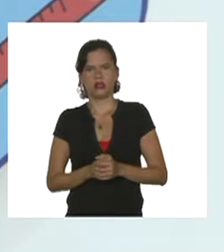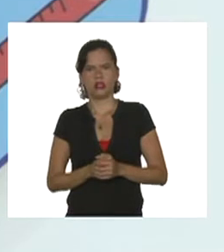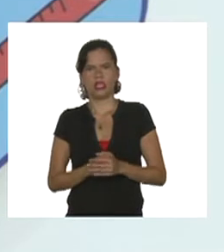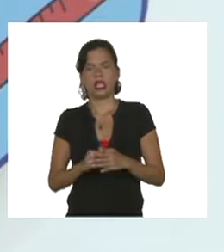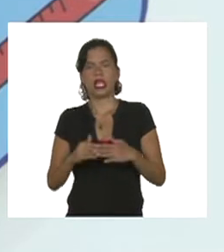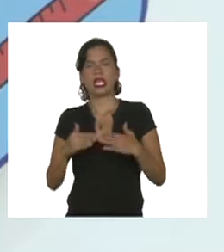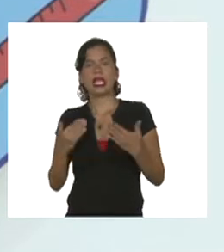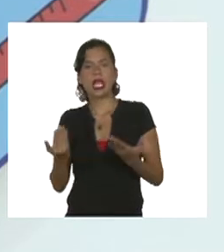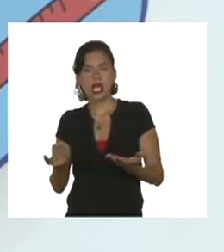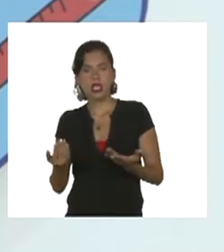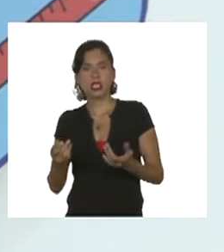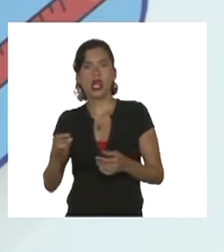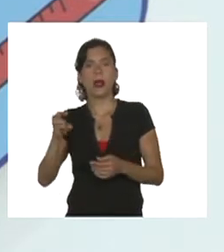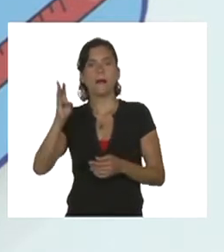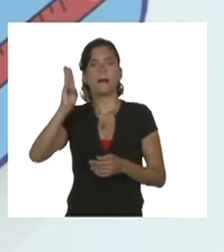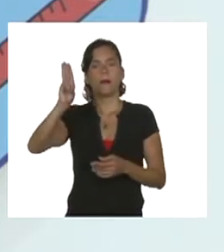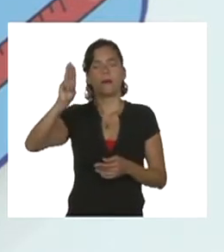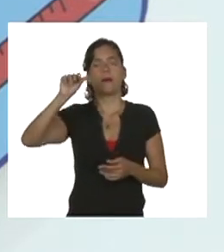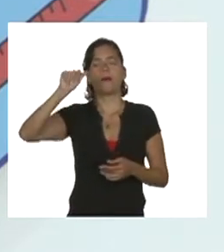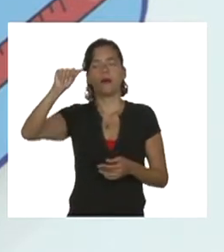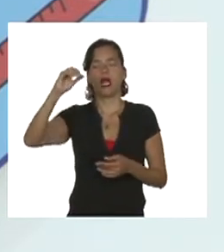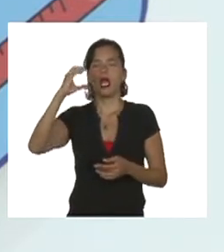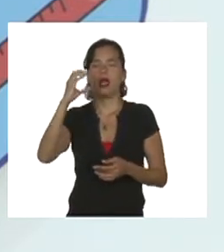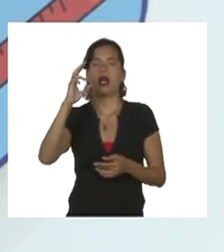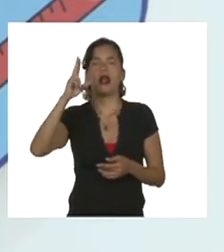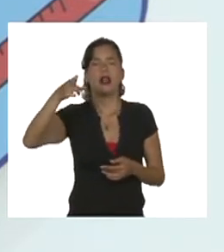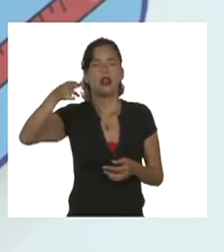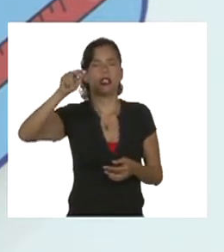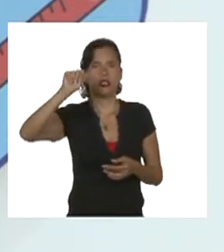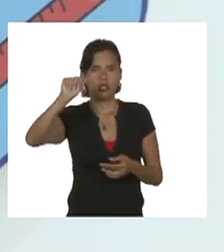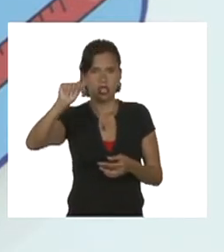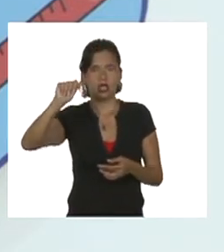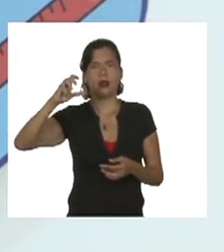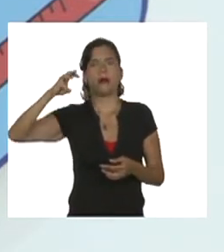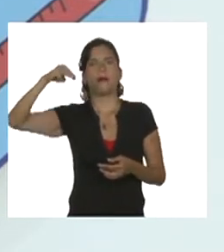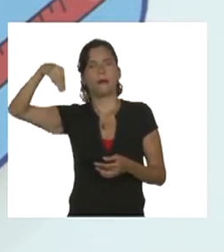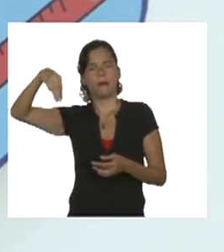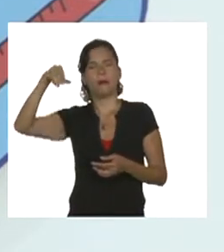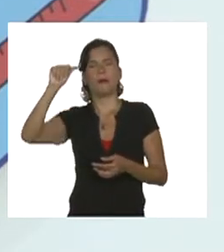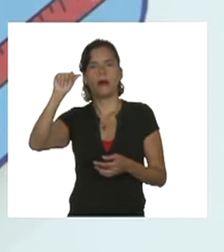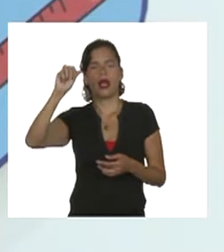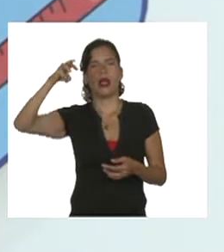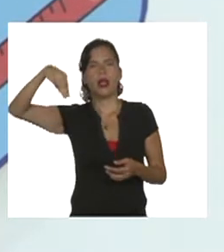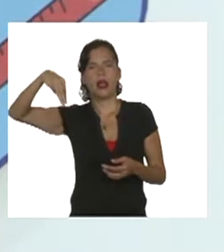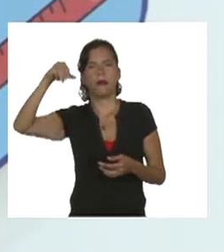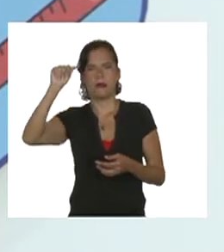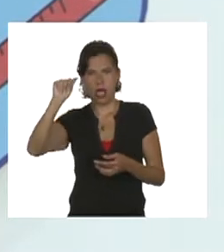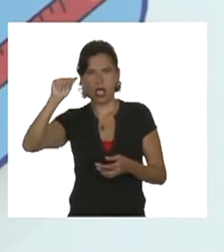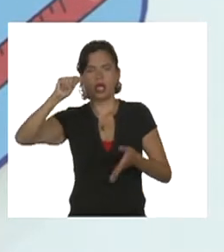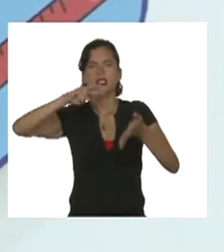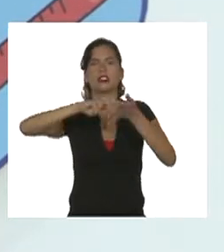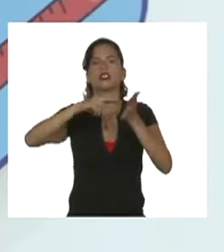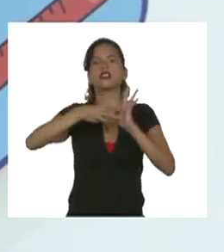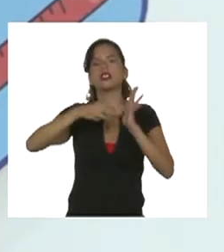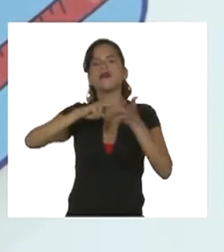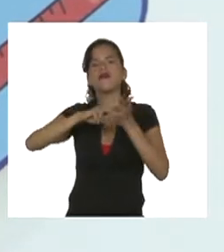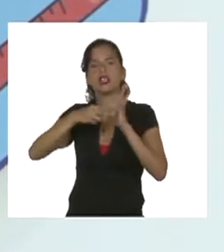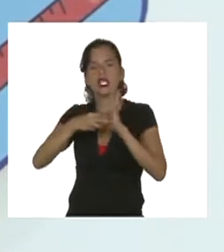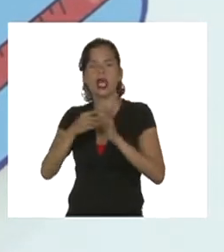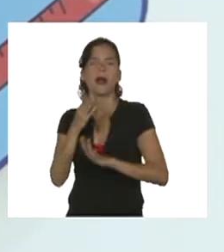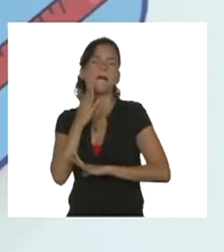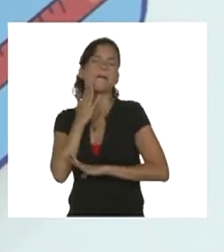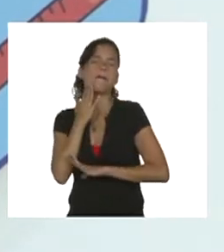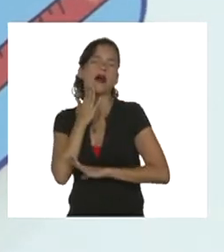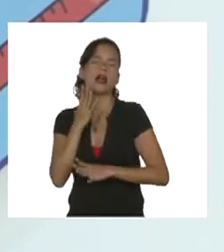la Pachamama? Es un concepto que procede de la lengua quechua. Pachamama significa madre tierra, por eso